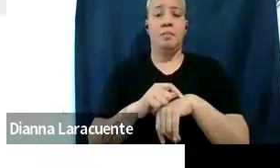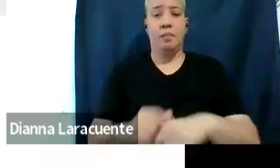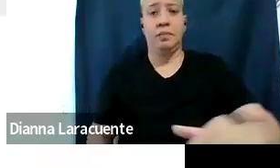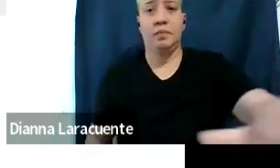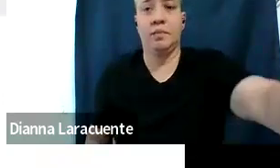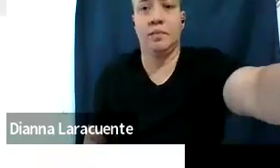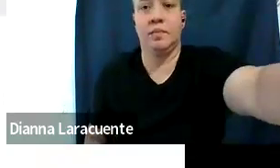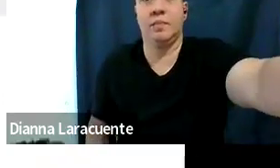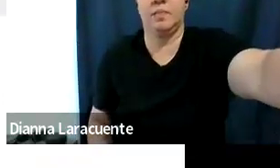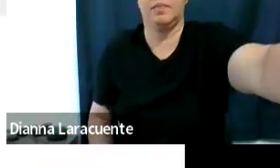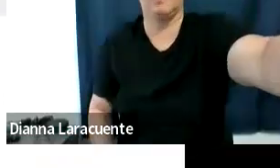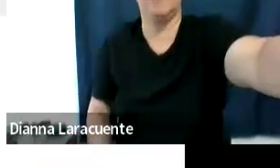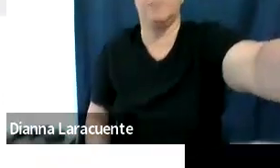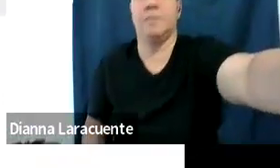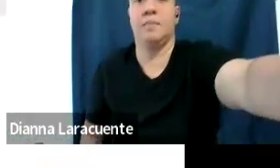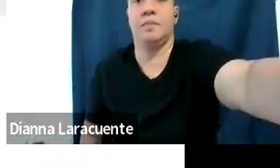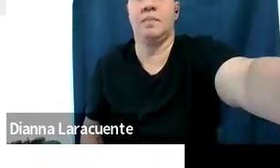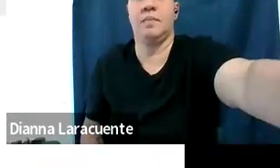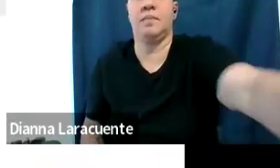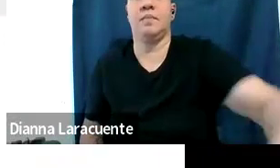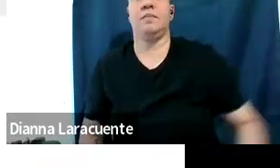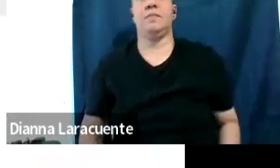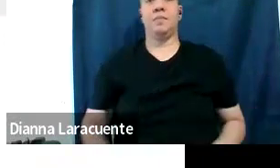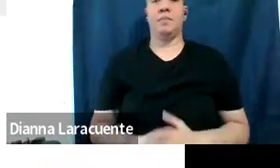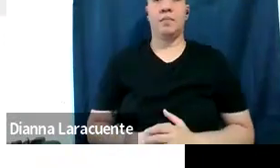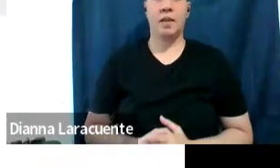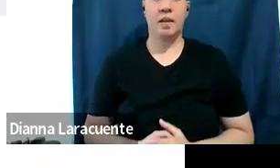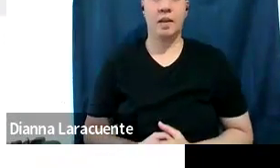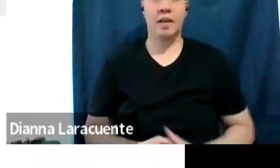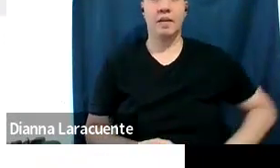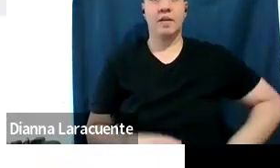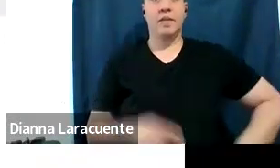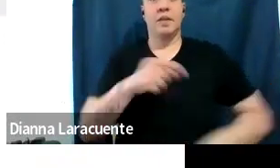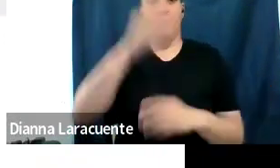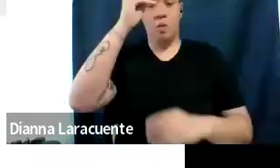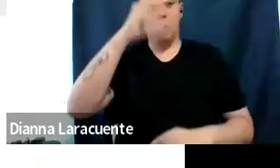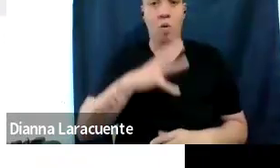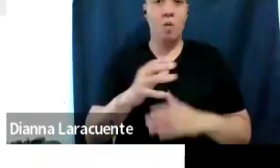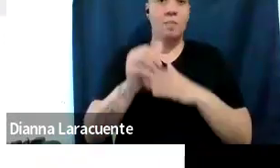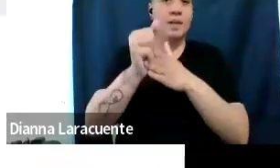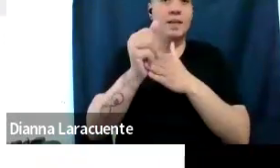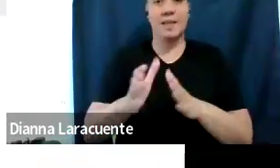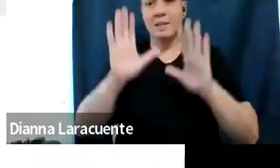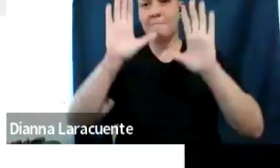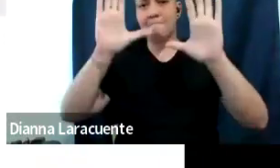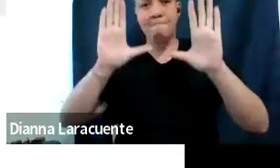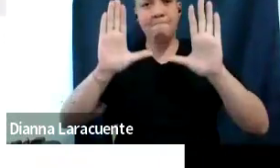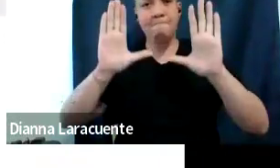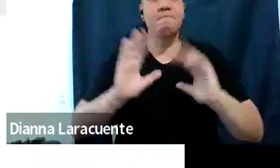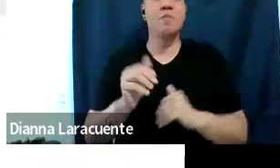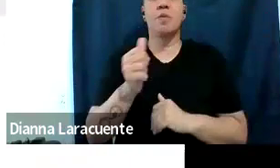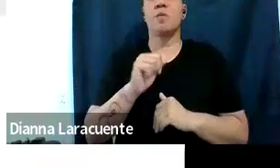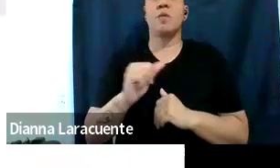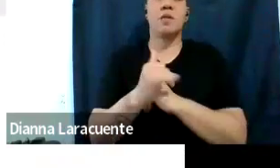en, fíjense, este hombre, ese líder, que fue un líder extraordinario, que en cualquier